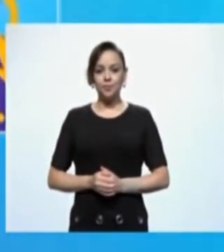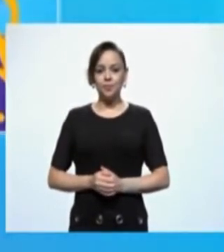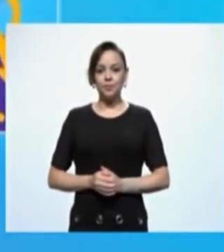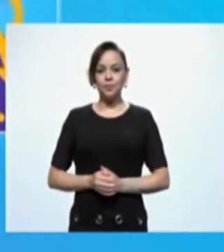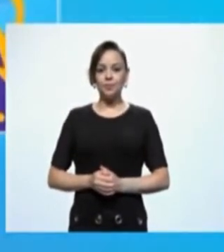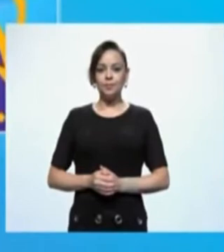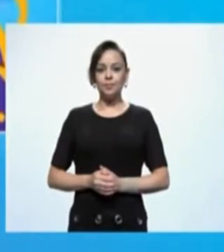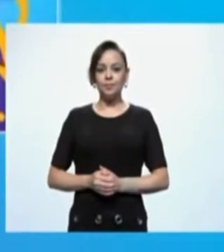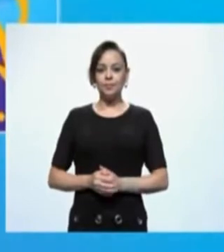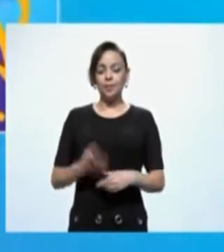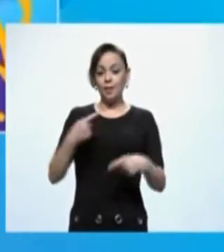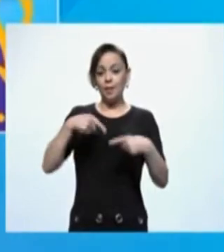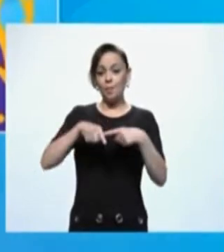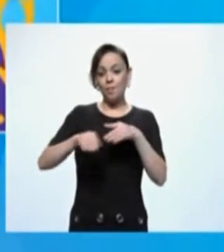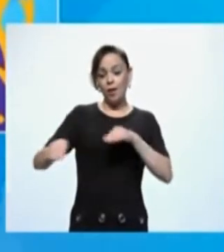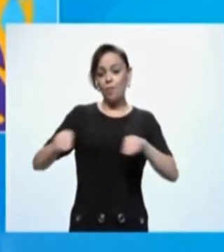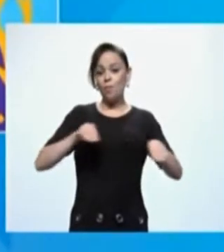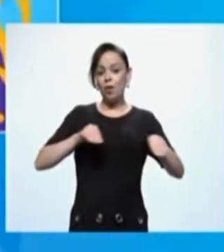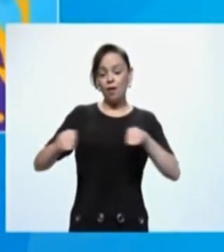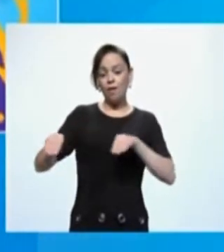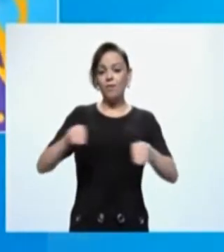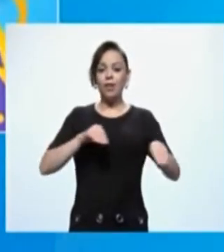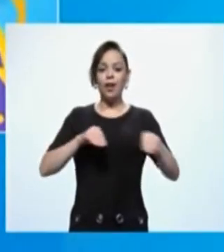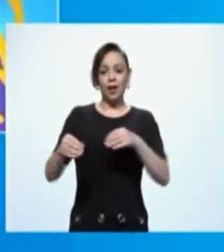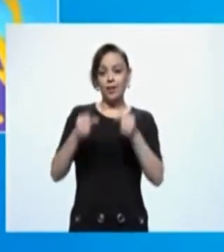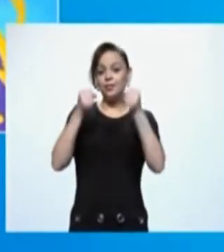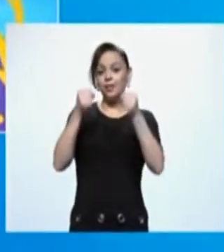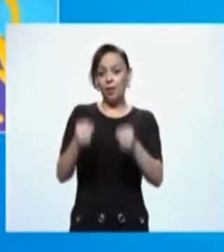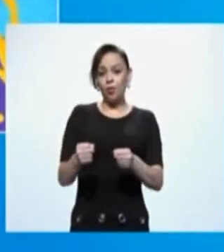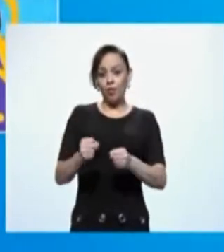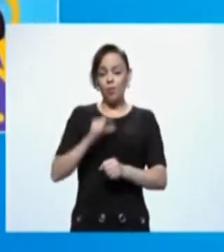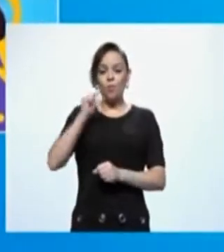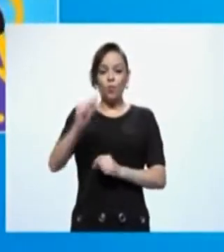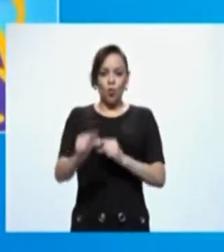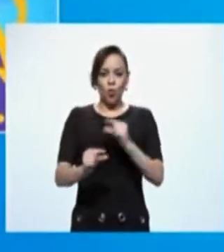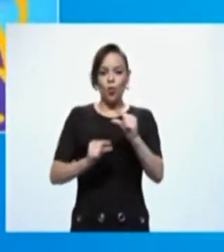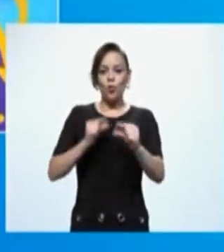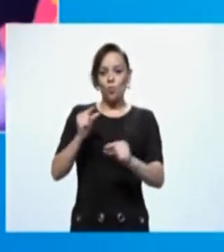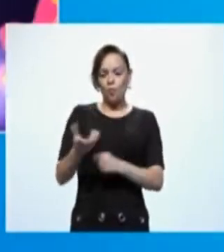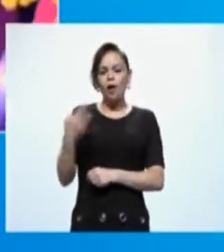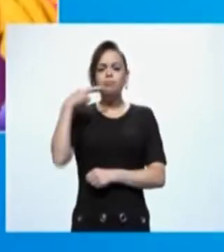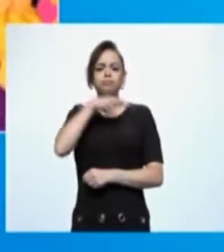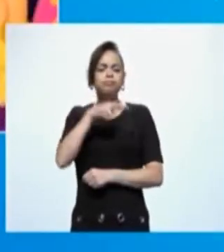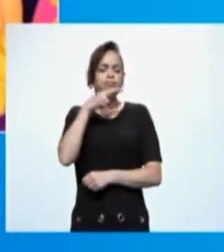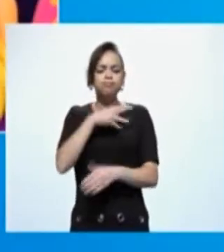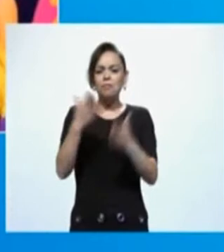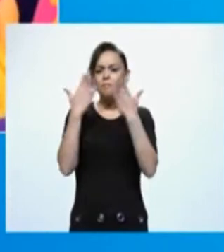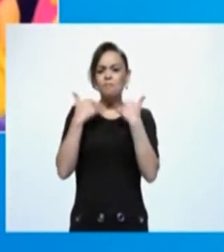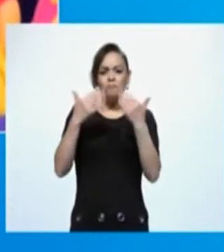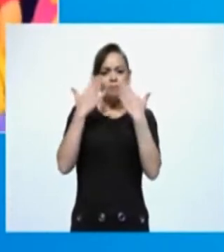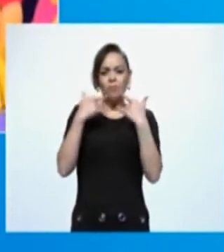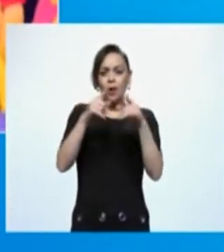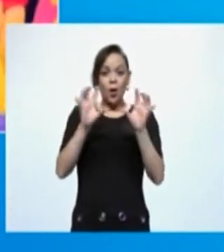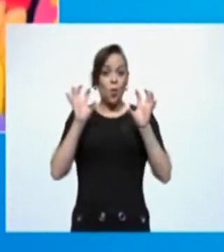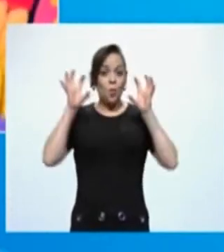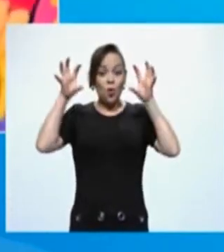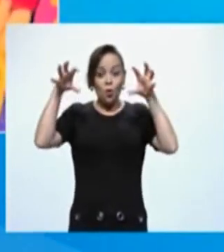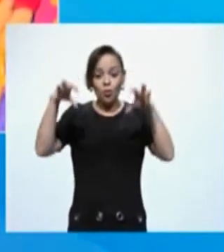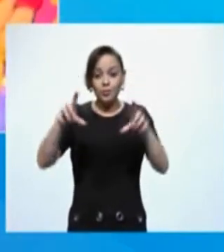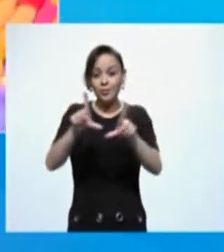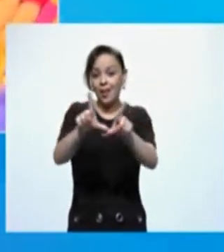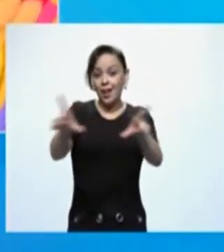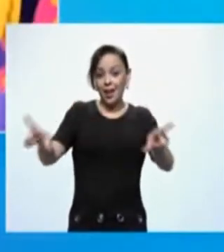Se empieza a mover seguro, de a poquito y sin apuro. El monstruo de la